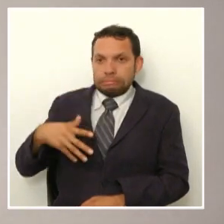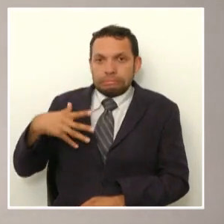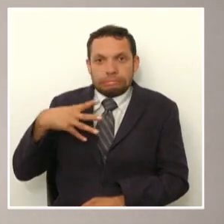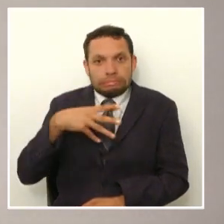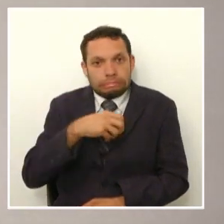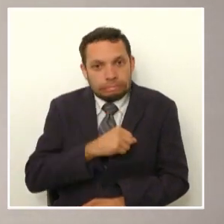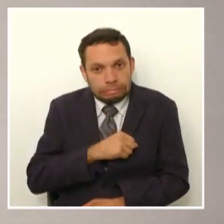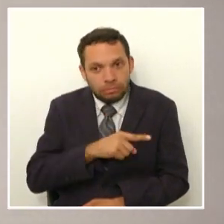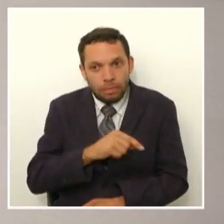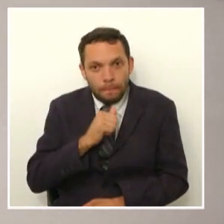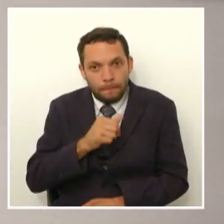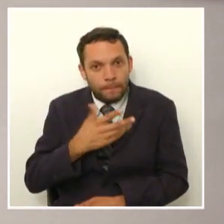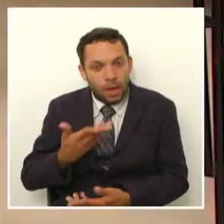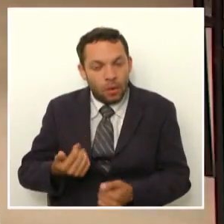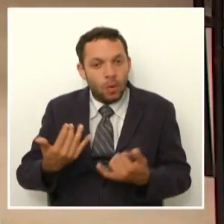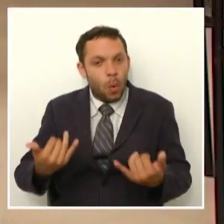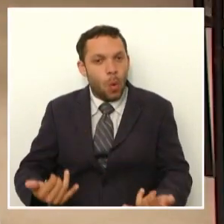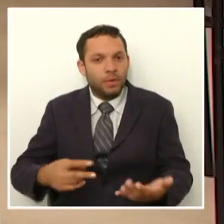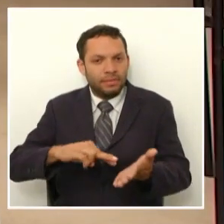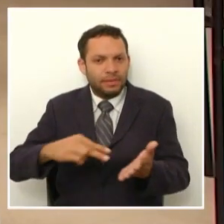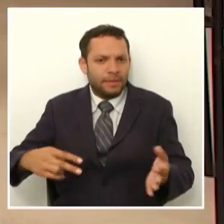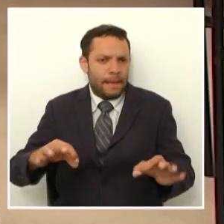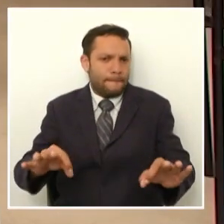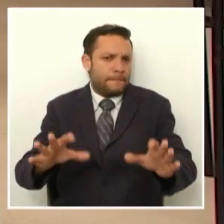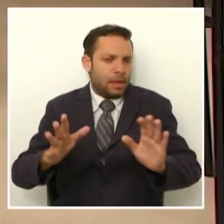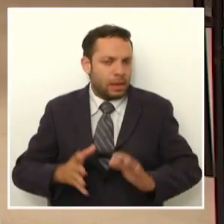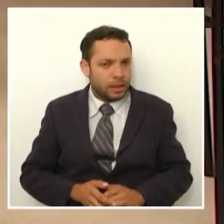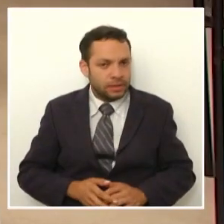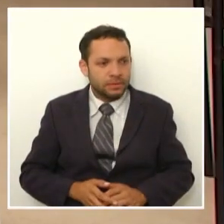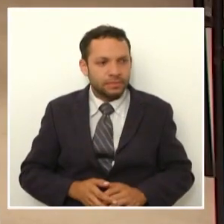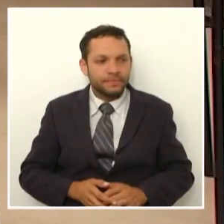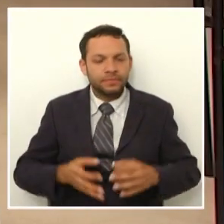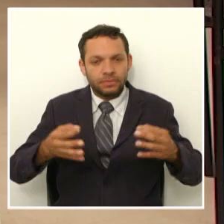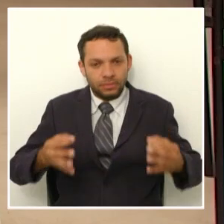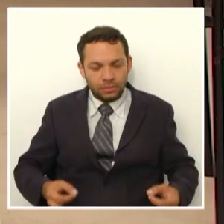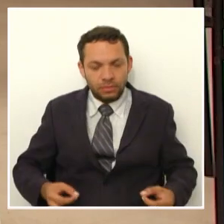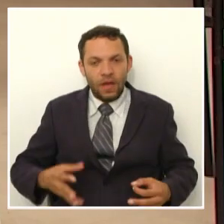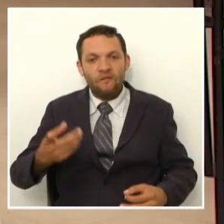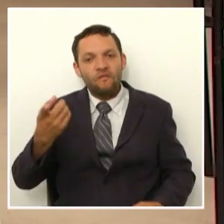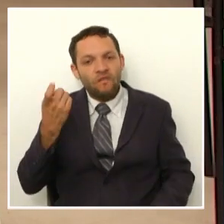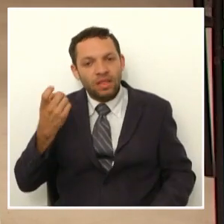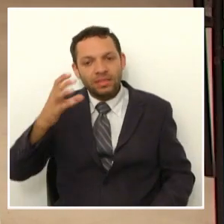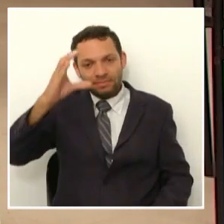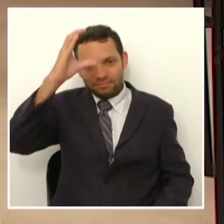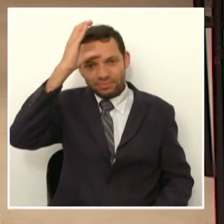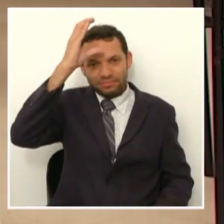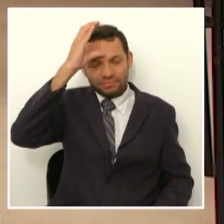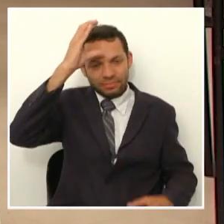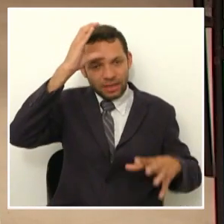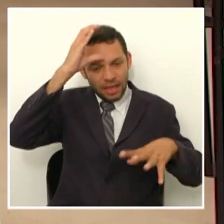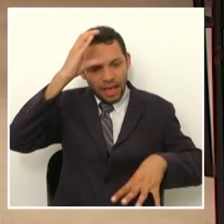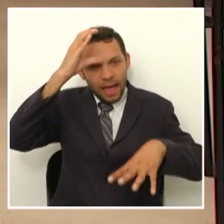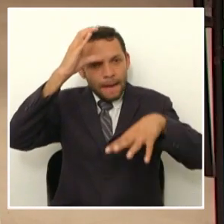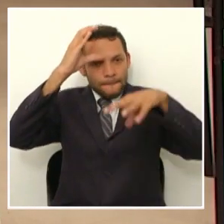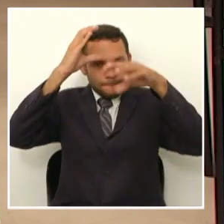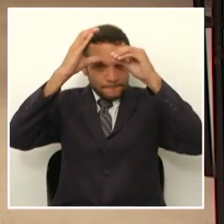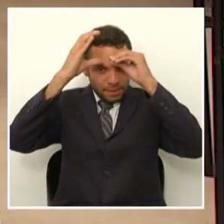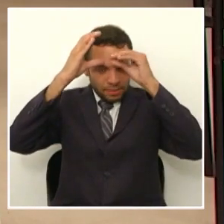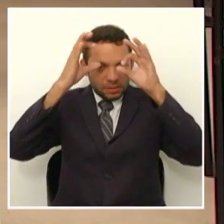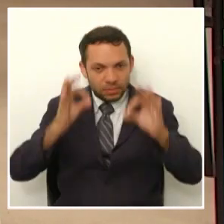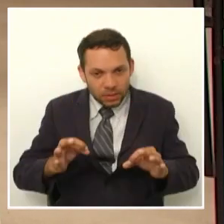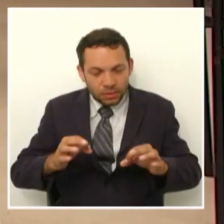médicos, niños, adultos, todos. Es el conocimiento. Eso